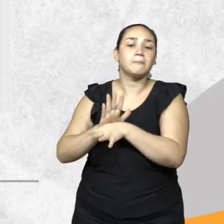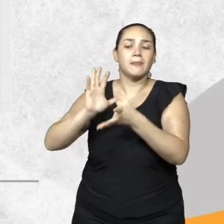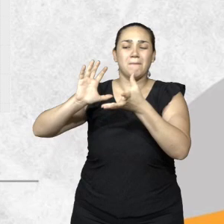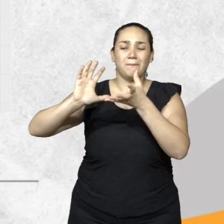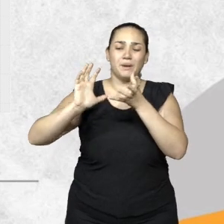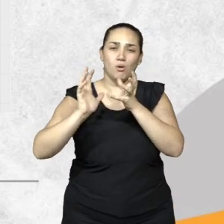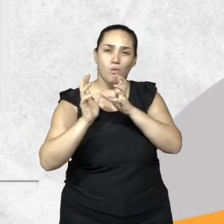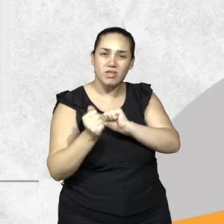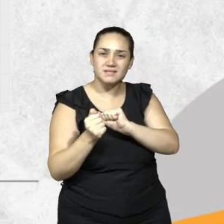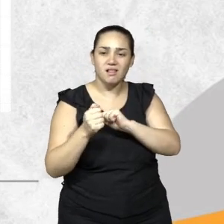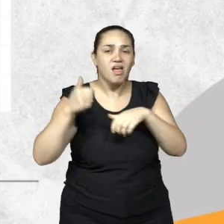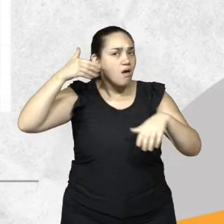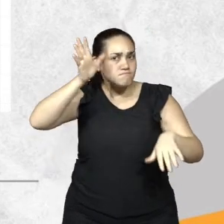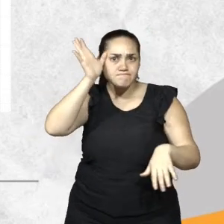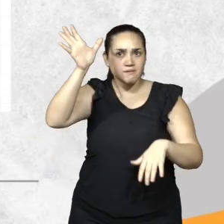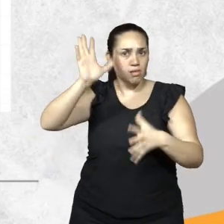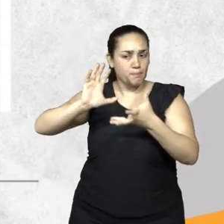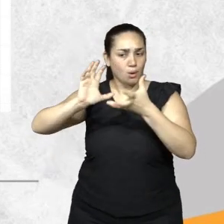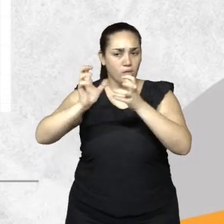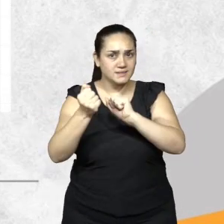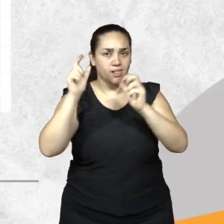perjudiciales, o sea, que son altamente perjudiciales para el ambiente.